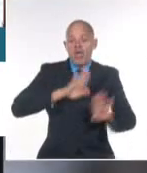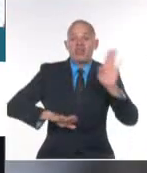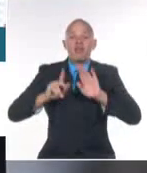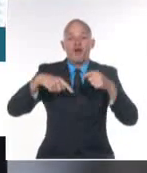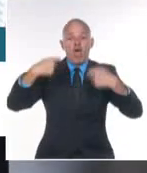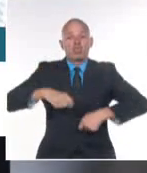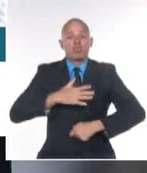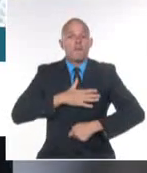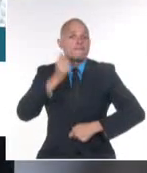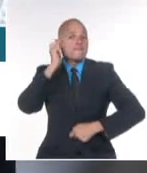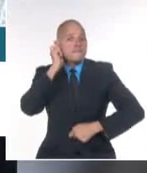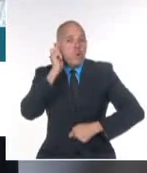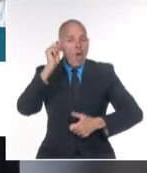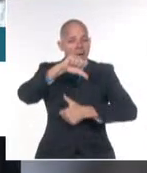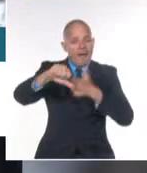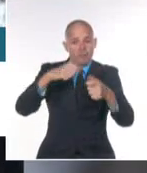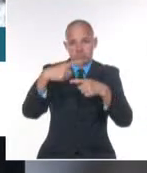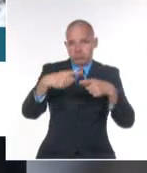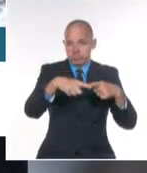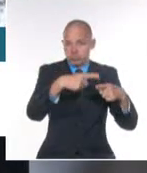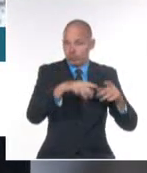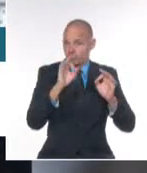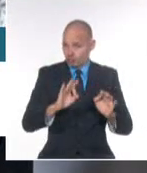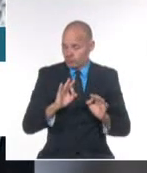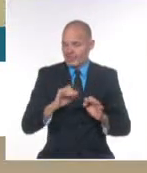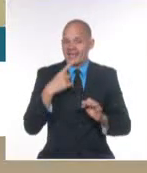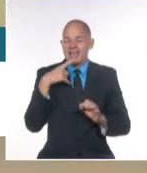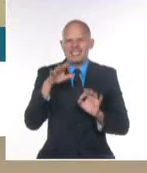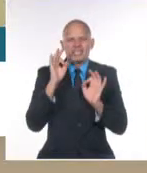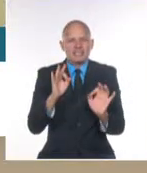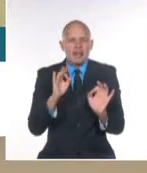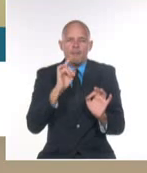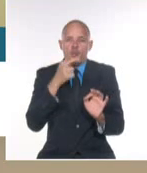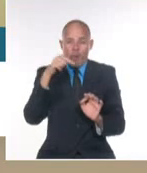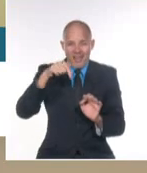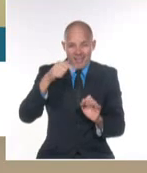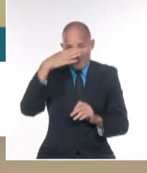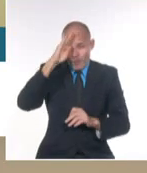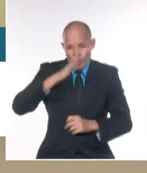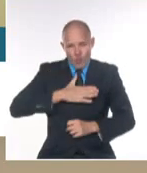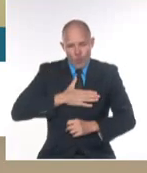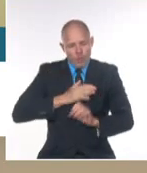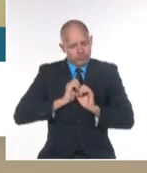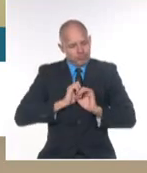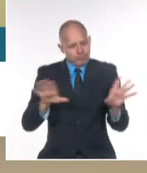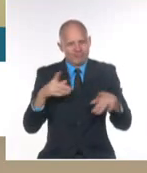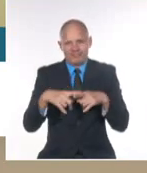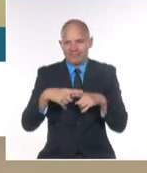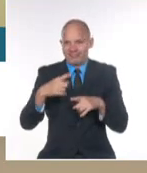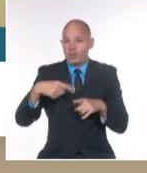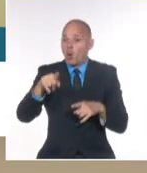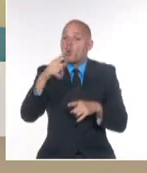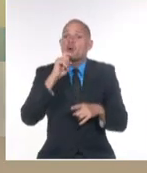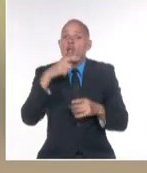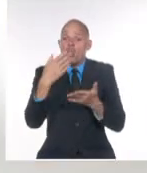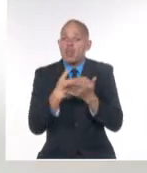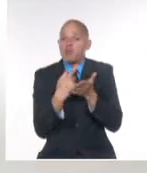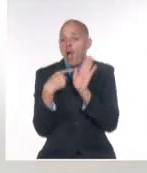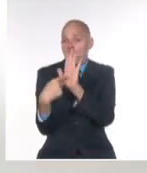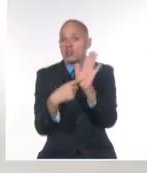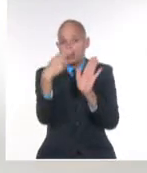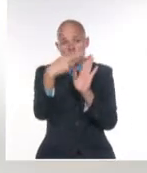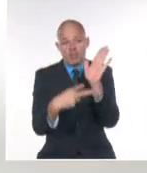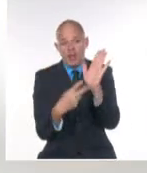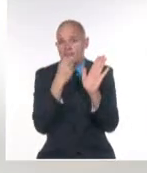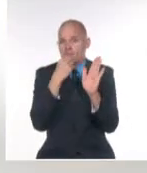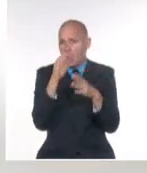identidad caribeña, la poeta es una voz singular en esta parte del mundo. Los remito a cualquiera de sus libros, La Quinta de